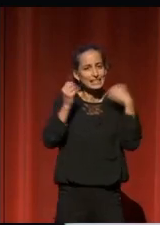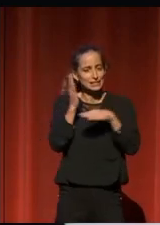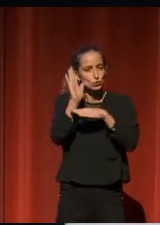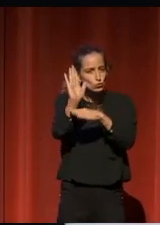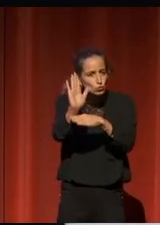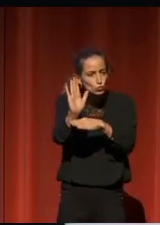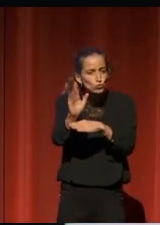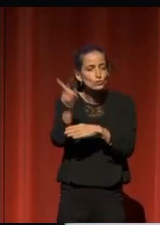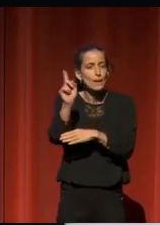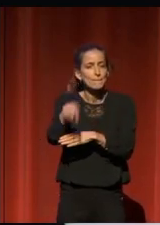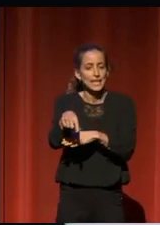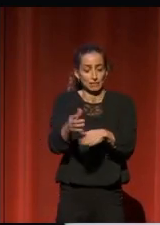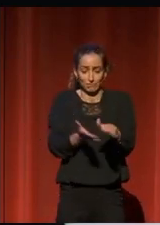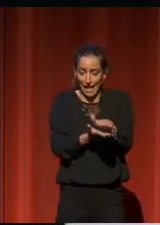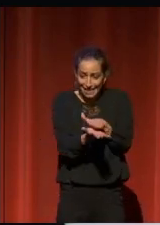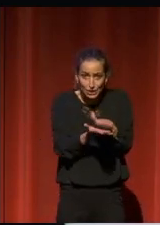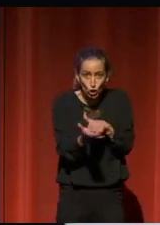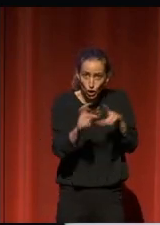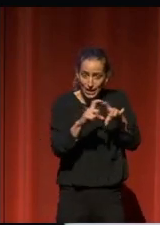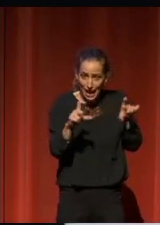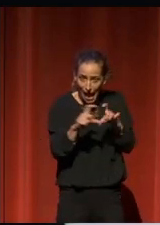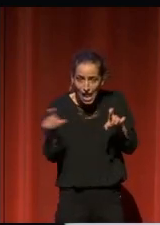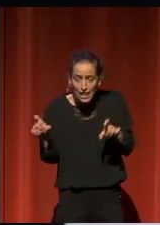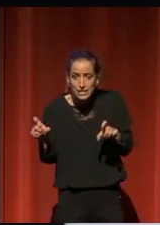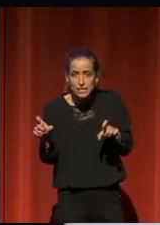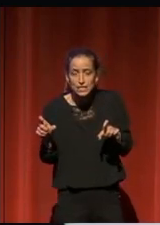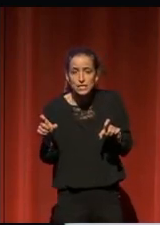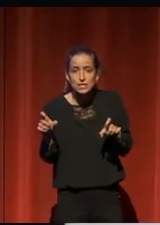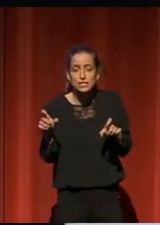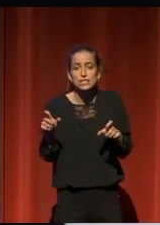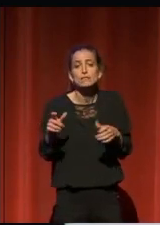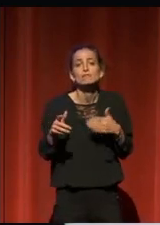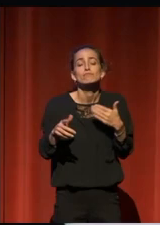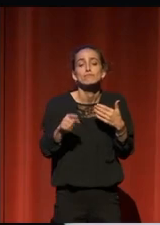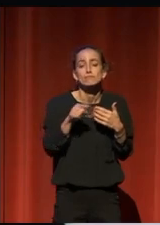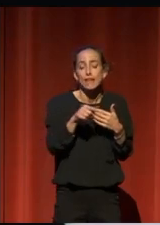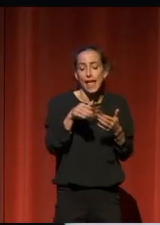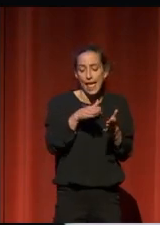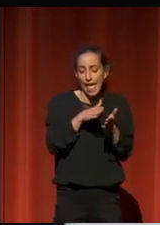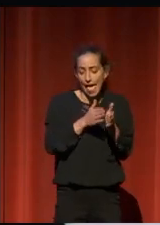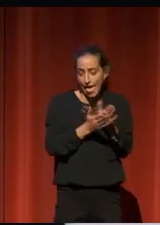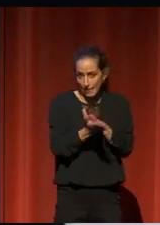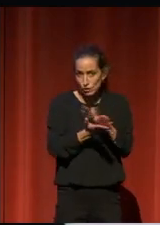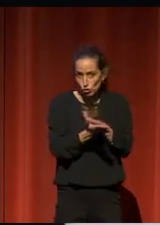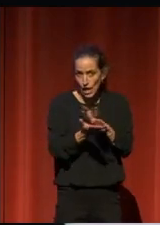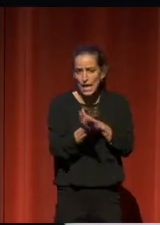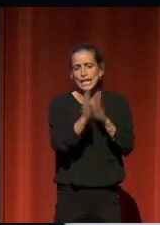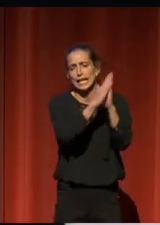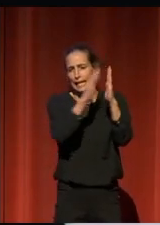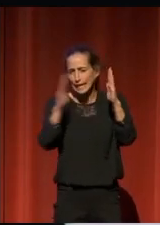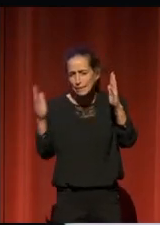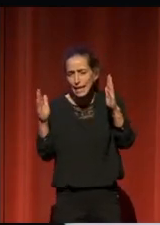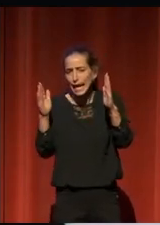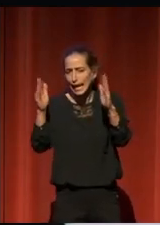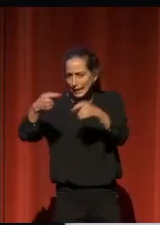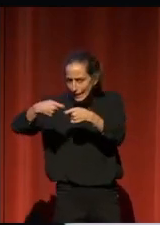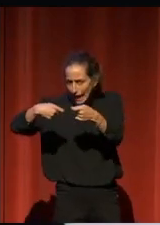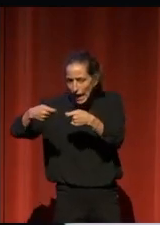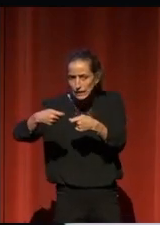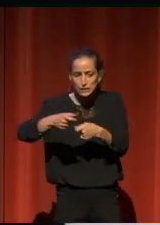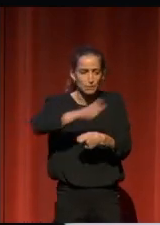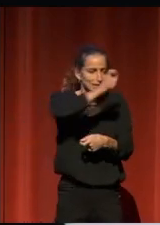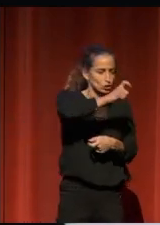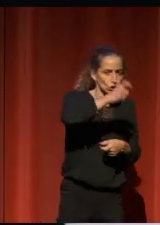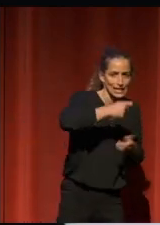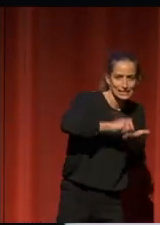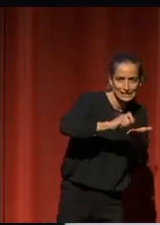buenas editoriales, solo las buenas editoriales, las librerías, quienes escribimos,